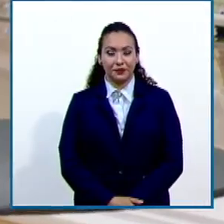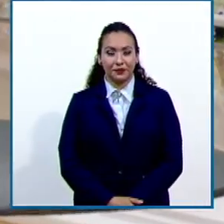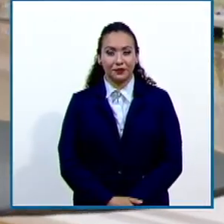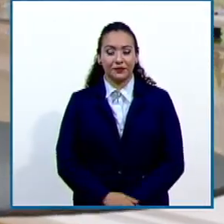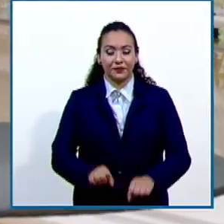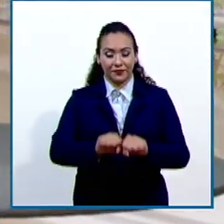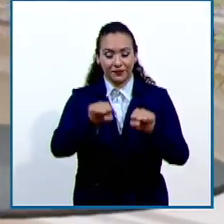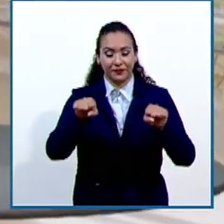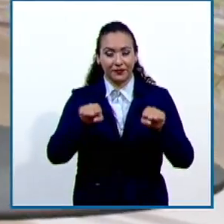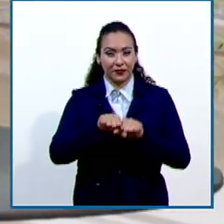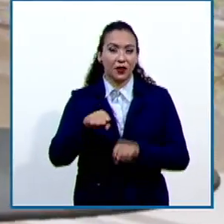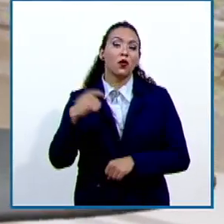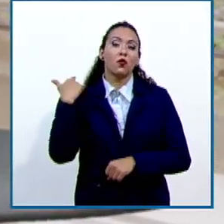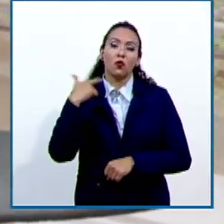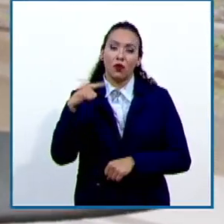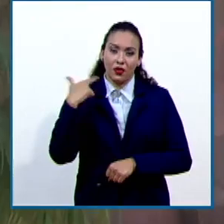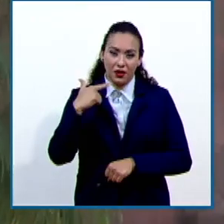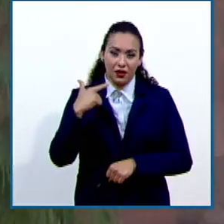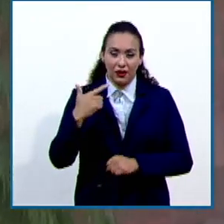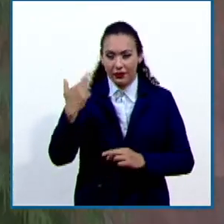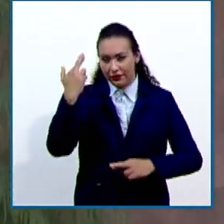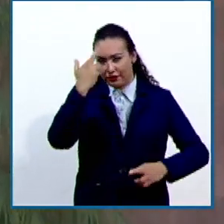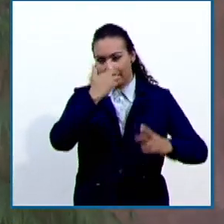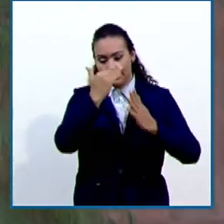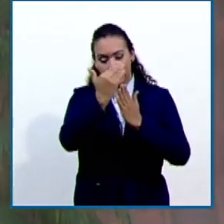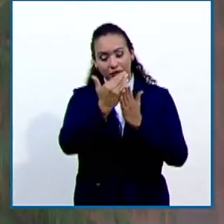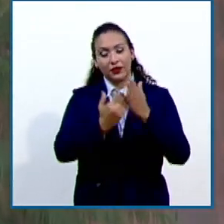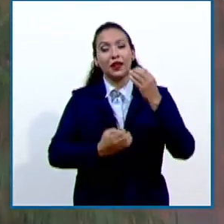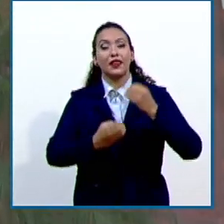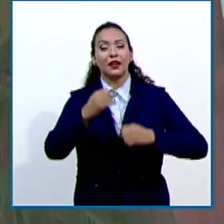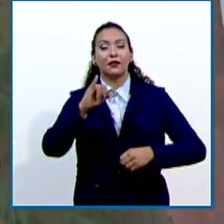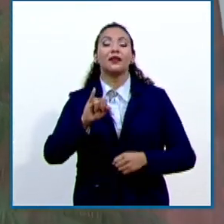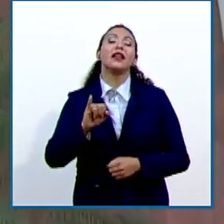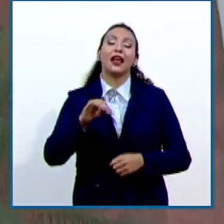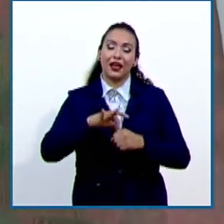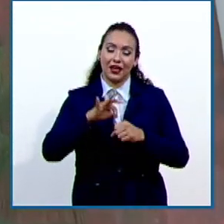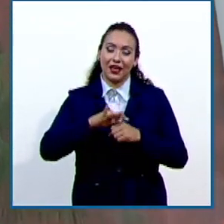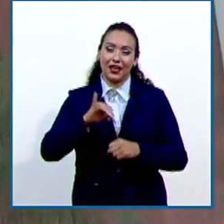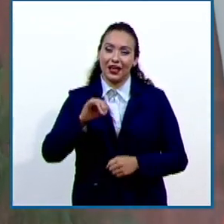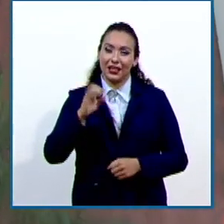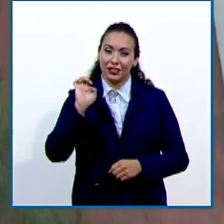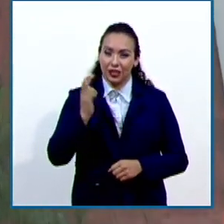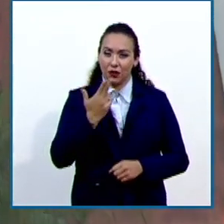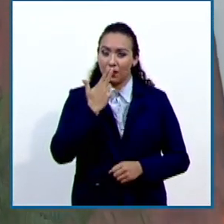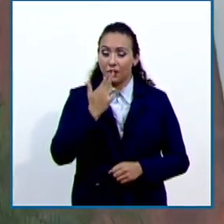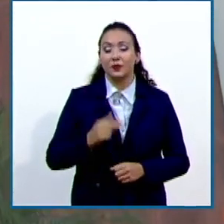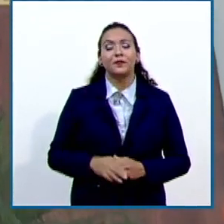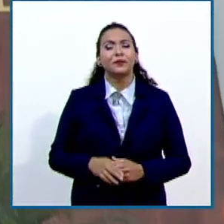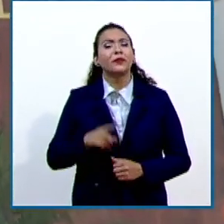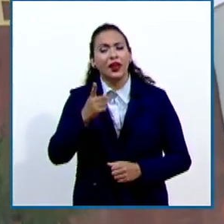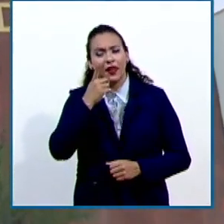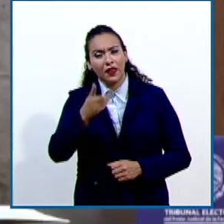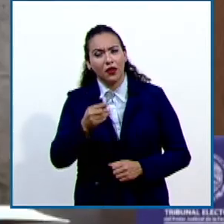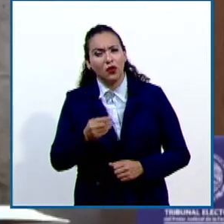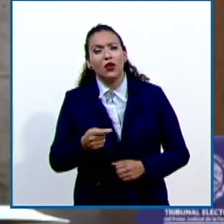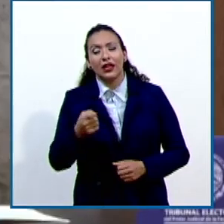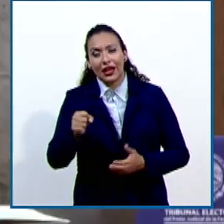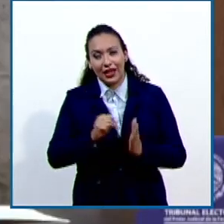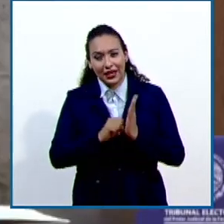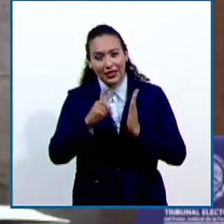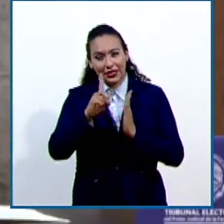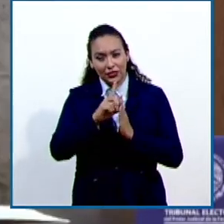La Sala Regional Guadalajara confirmó la resolución del Tribunal Electoral de Chihuahua con la que determinó la improcedencia de la solicitud